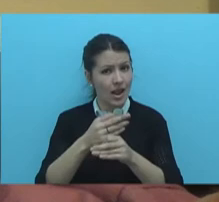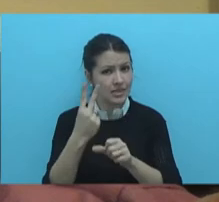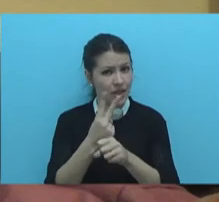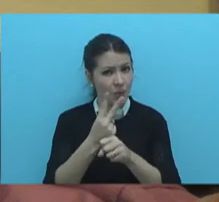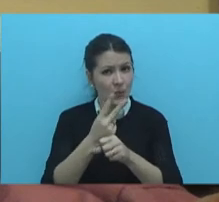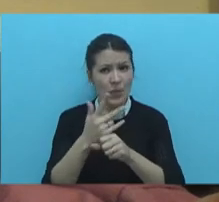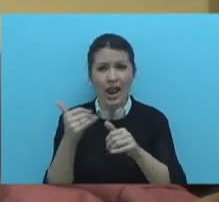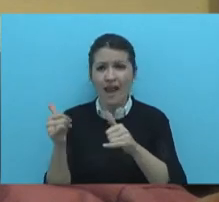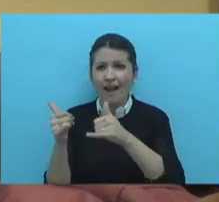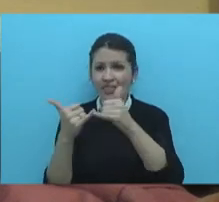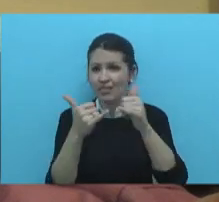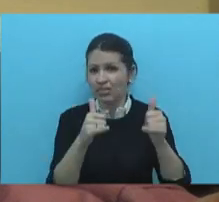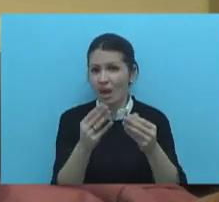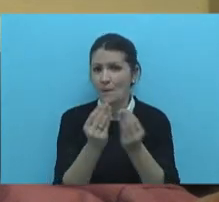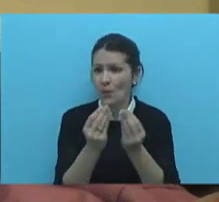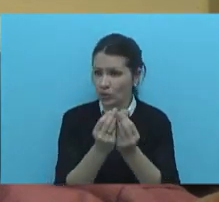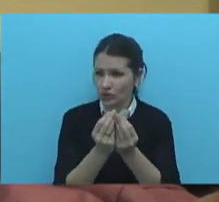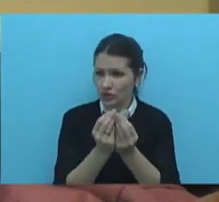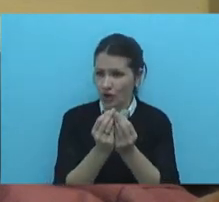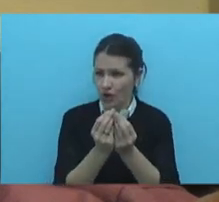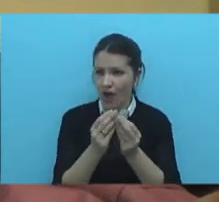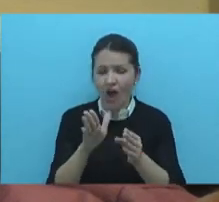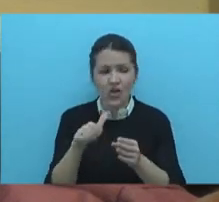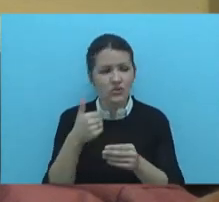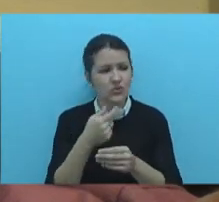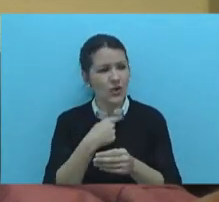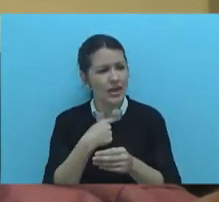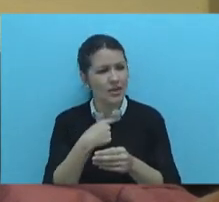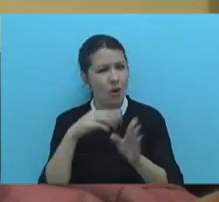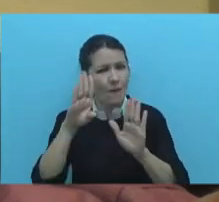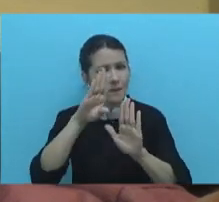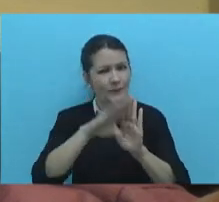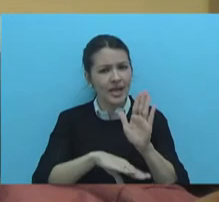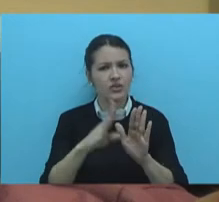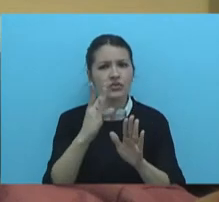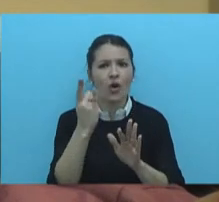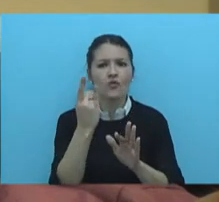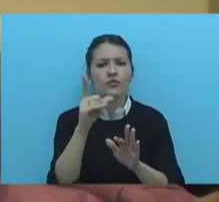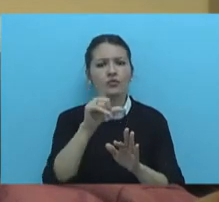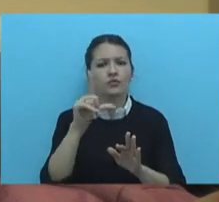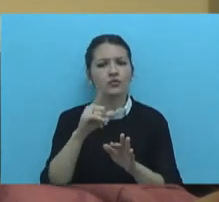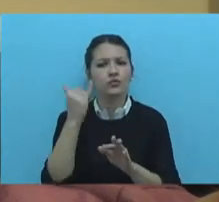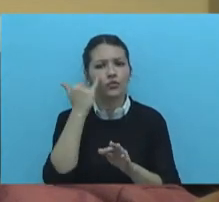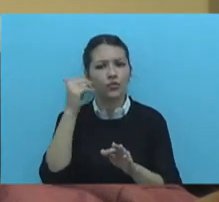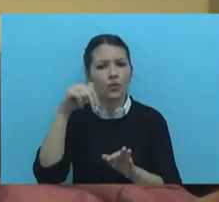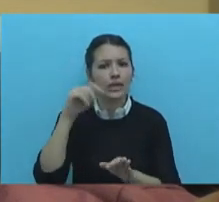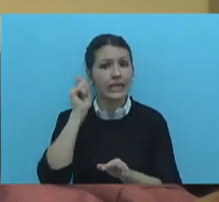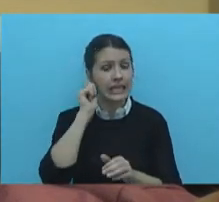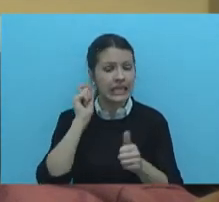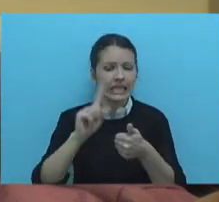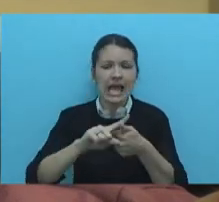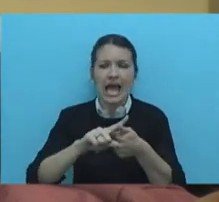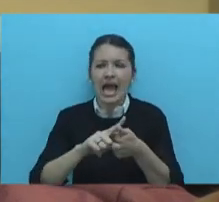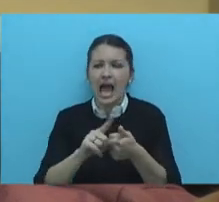tratamos de reducir el bullying, los sentimientos de los adolescentes y